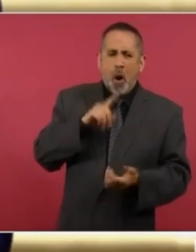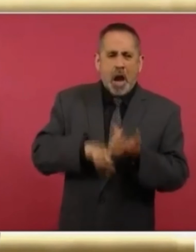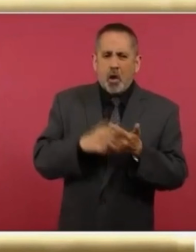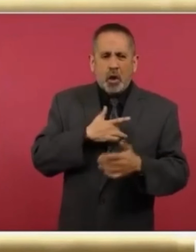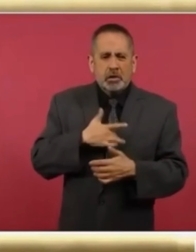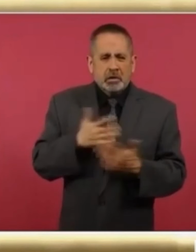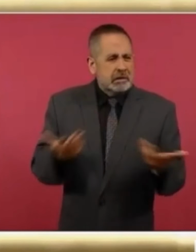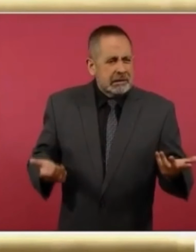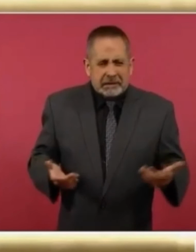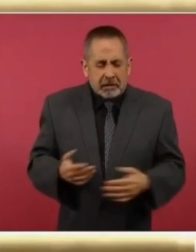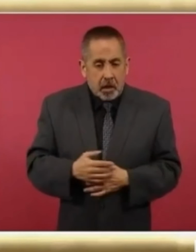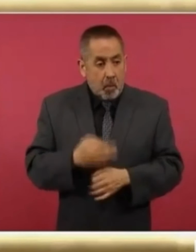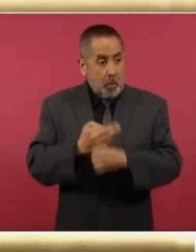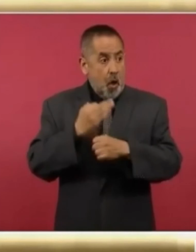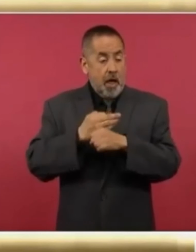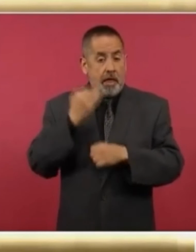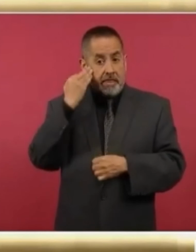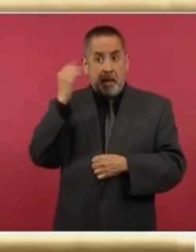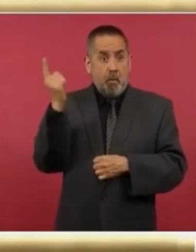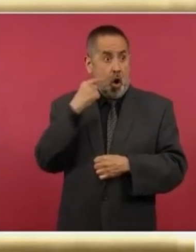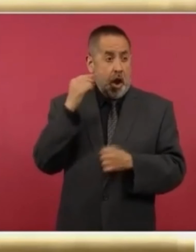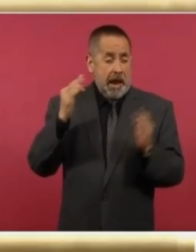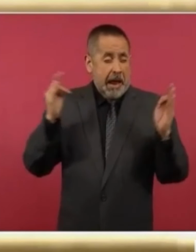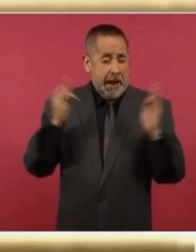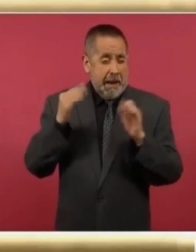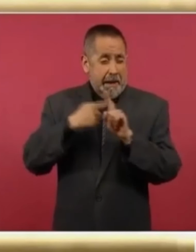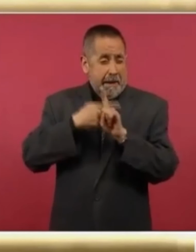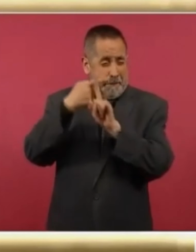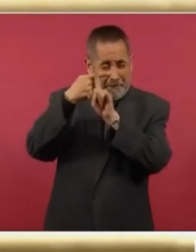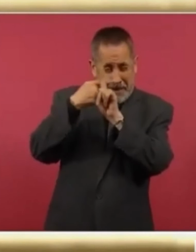Ahora, en esta temporada de invierno,